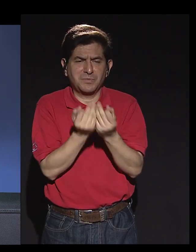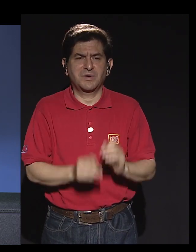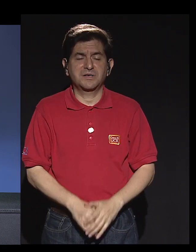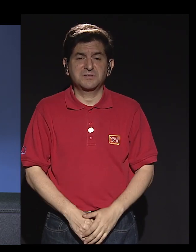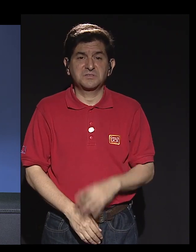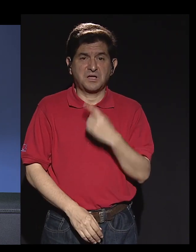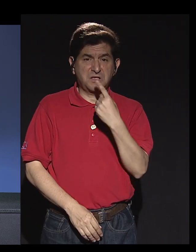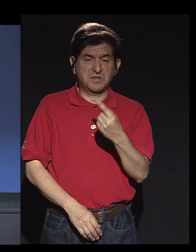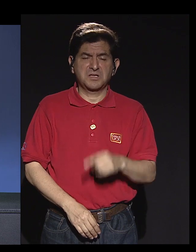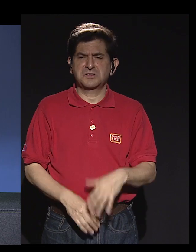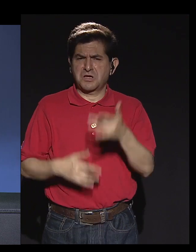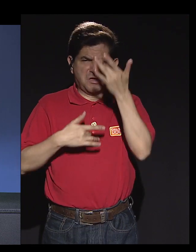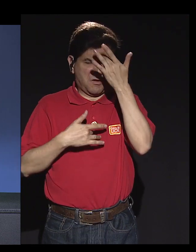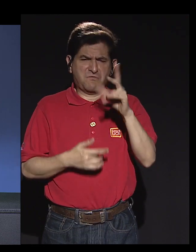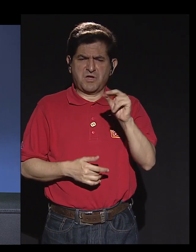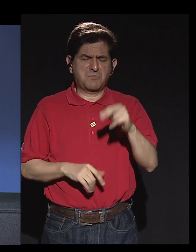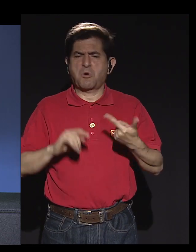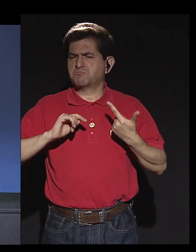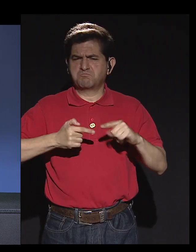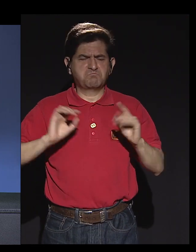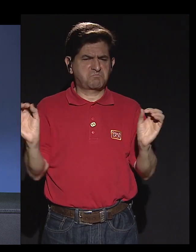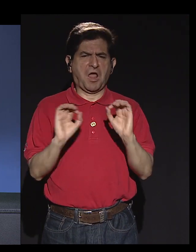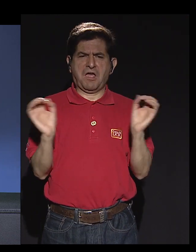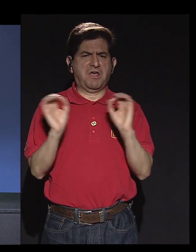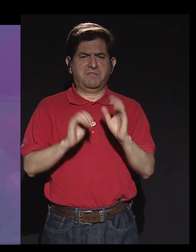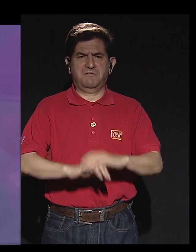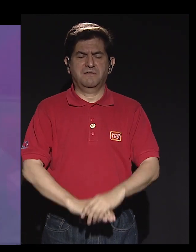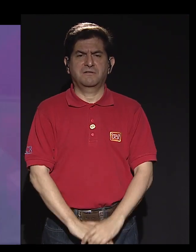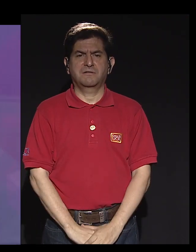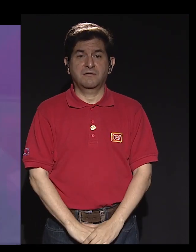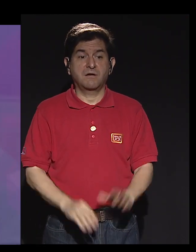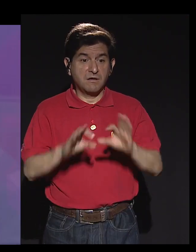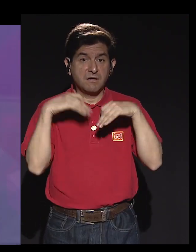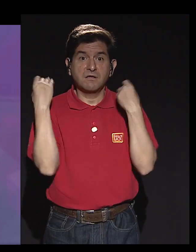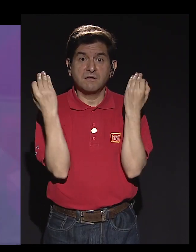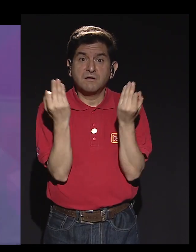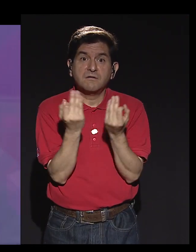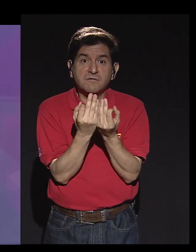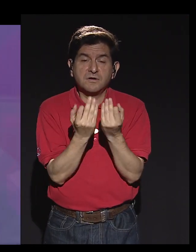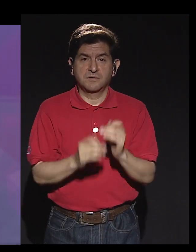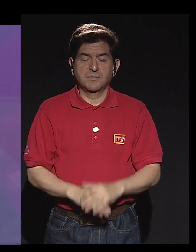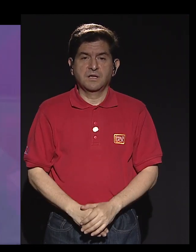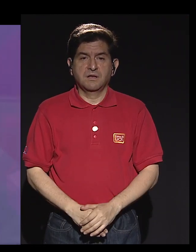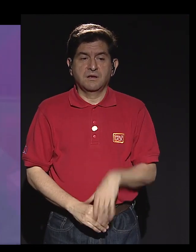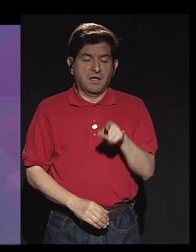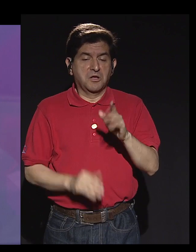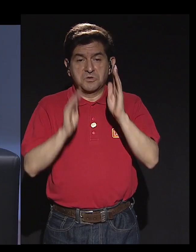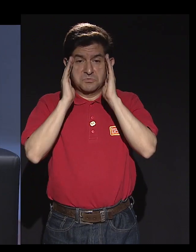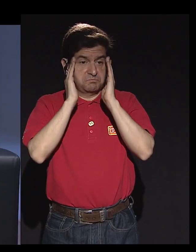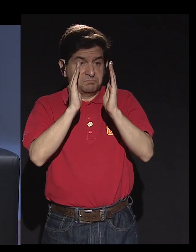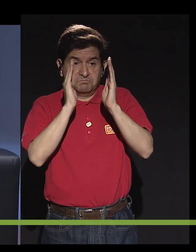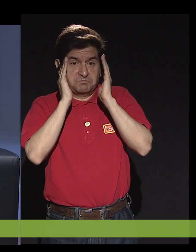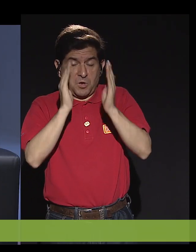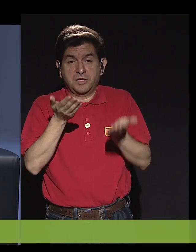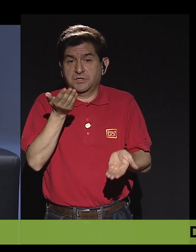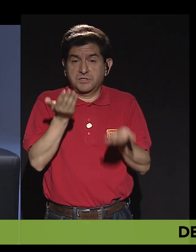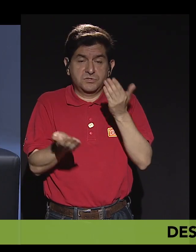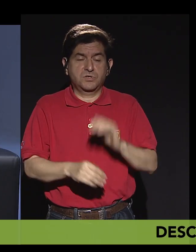a sus familiares, tienden a decir que no están enfermos, que no les duele, y los familiares